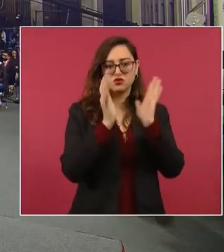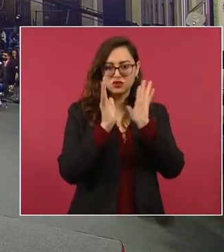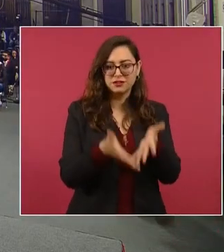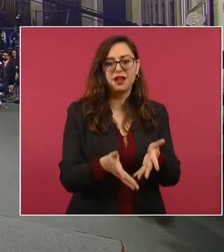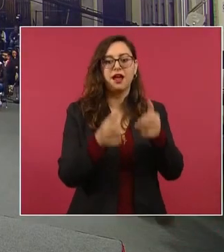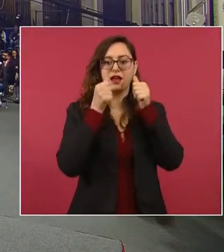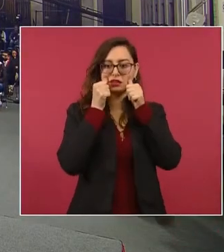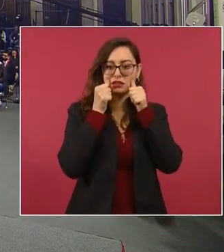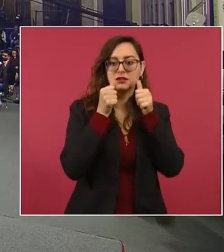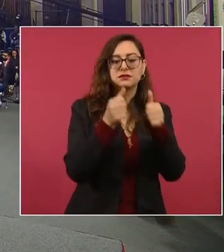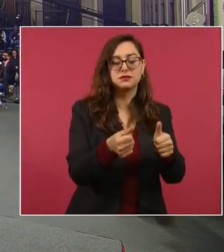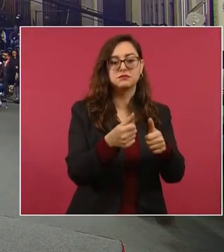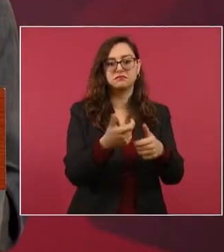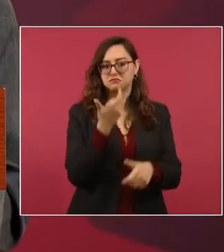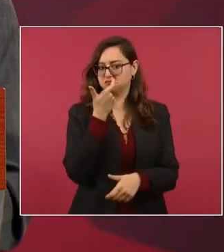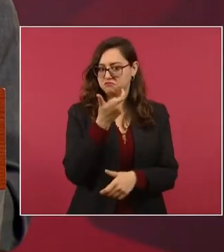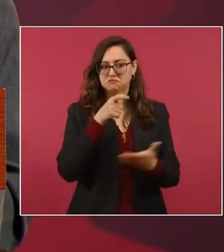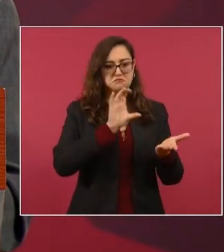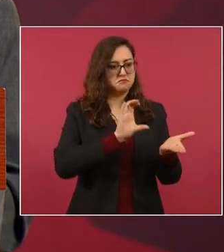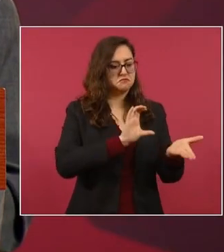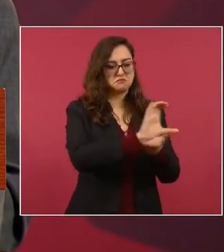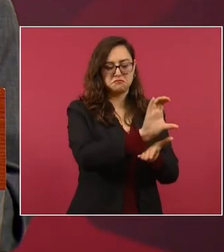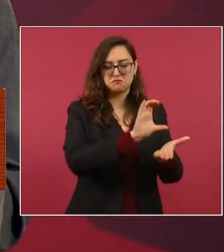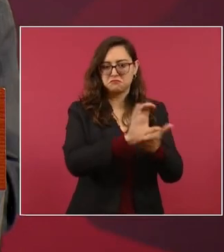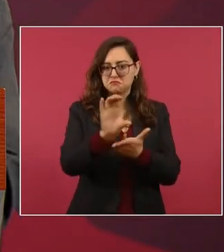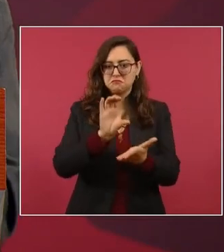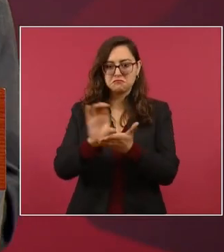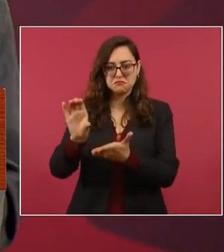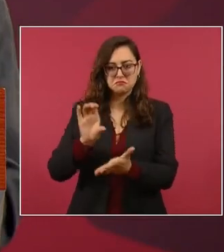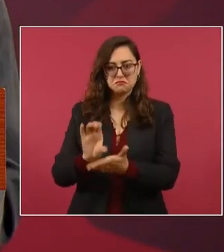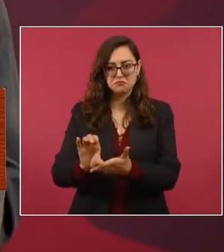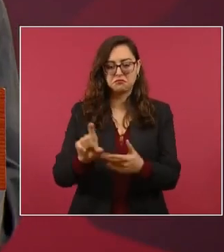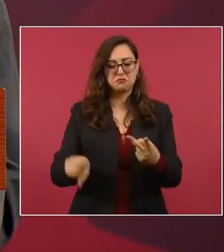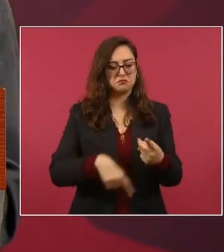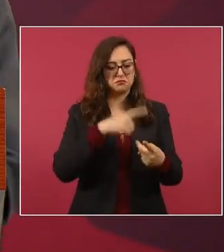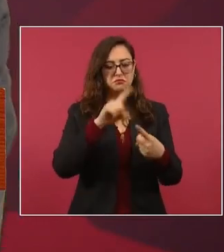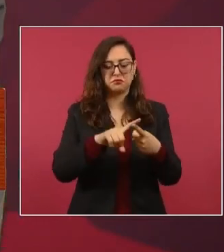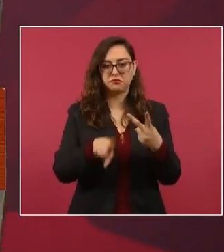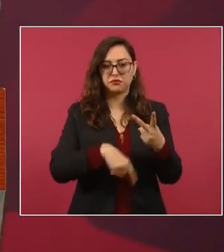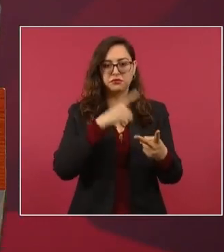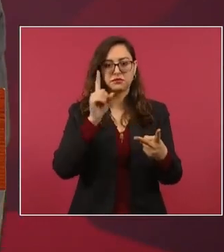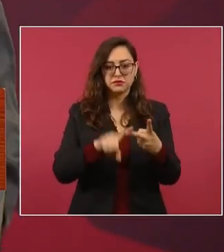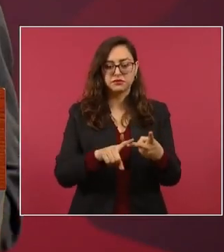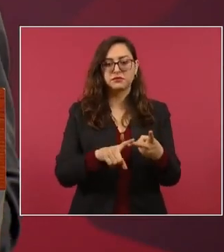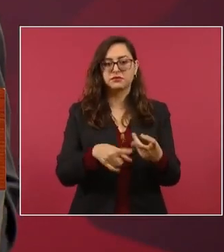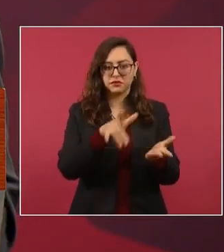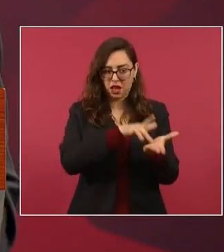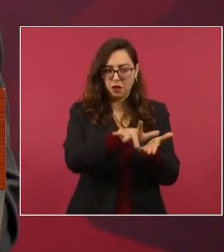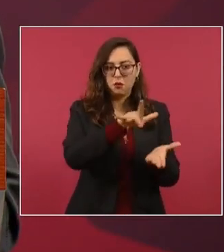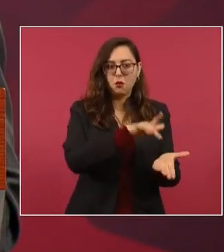que se les dio una indemnización, que se les apoyó y que además